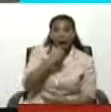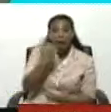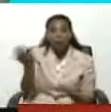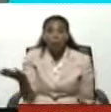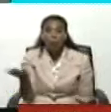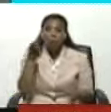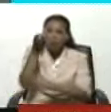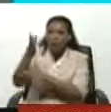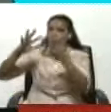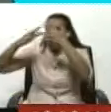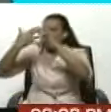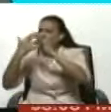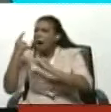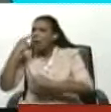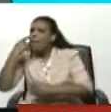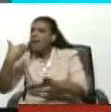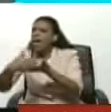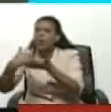¿Fueron a los barrios?